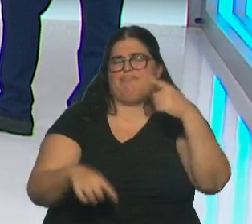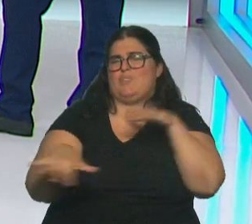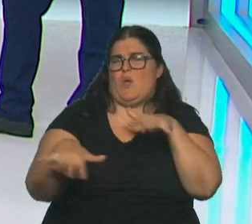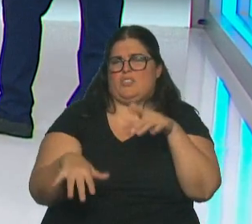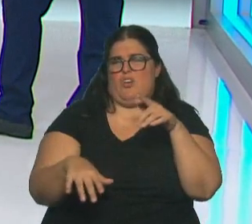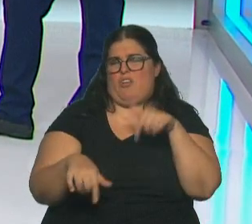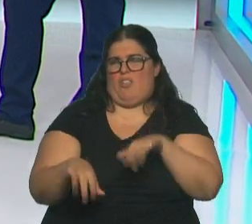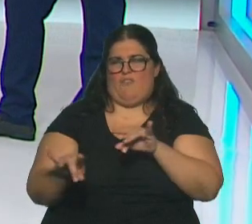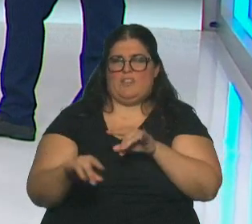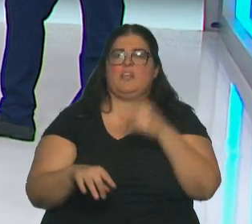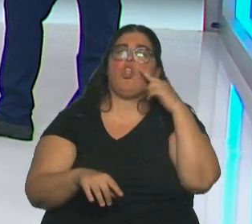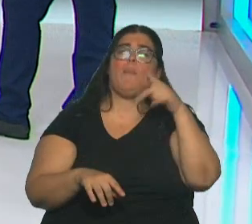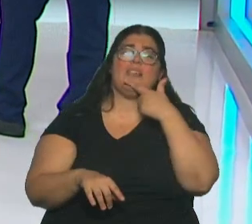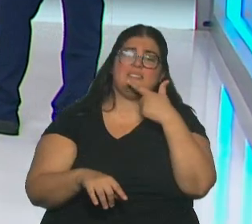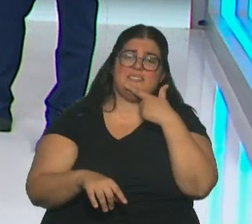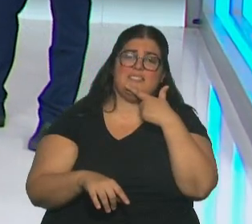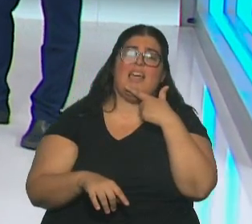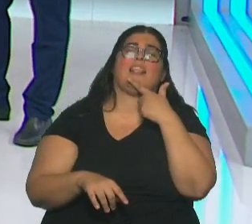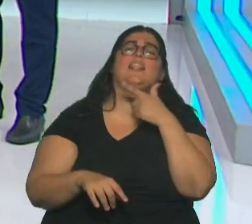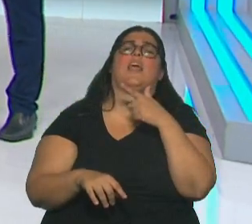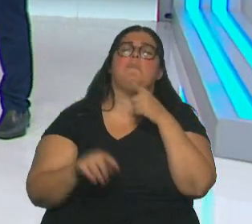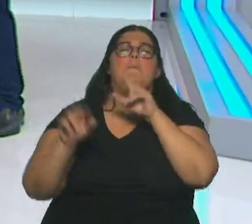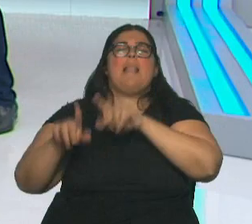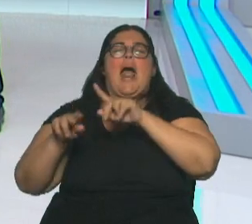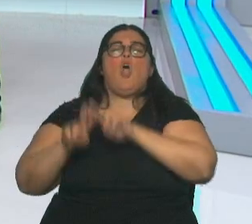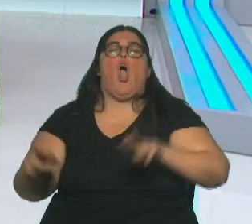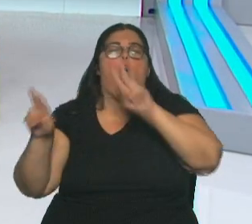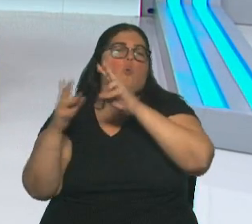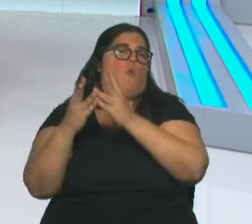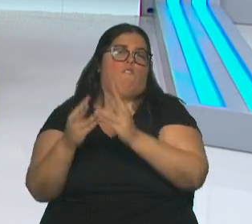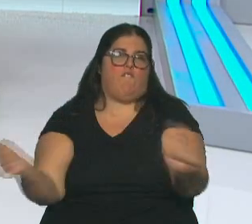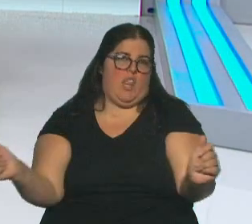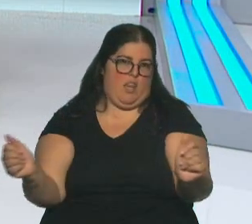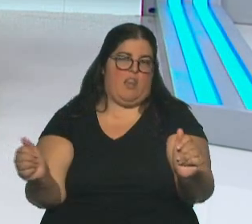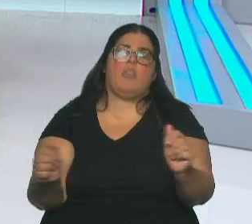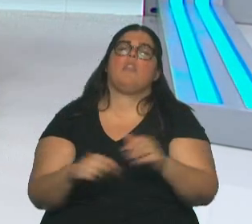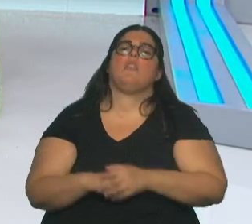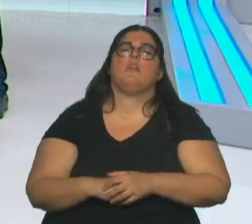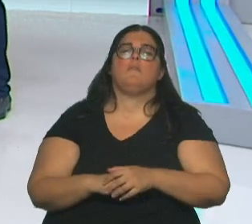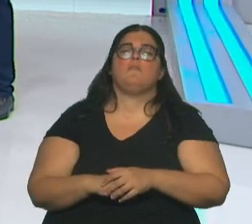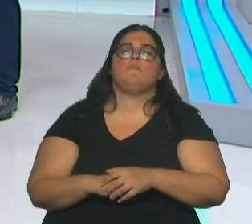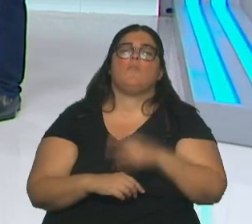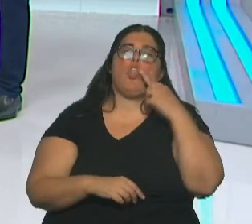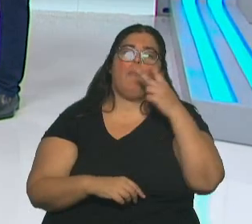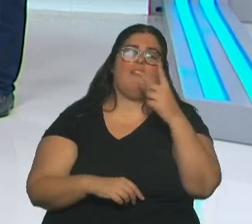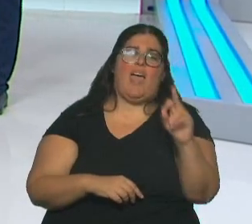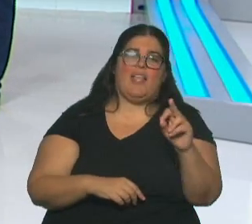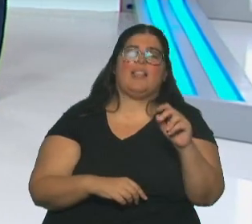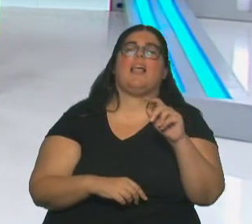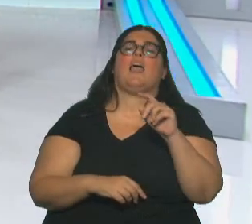Haití. 2017, fin de la misión de estabilización por parte de Naciones Unidas.